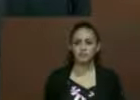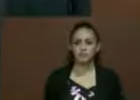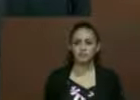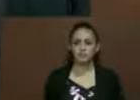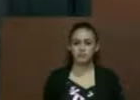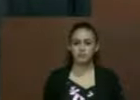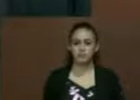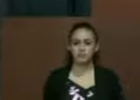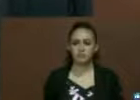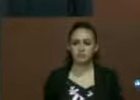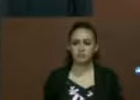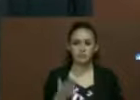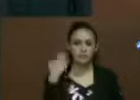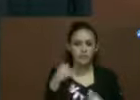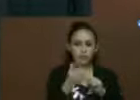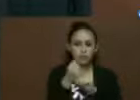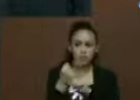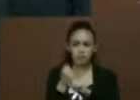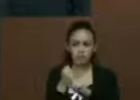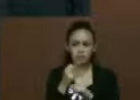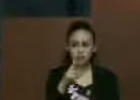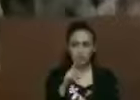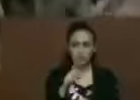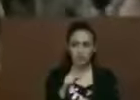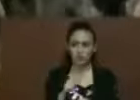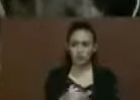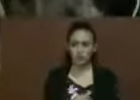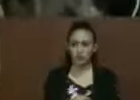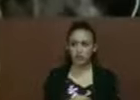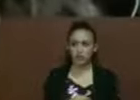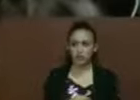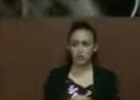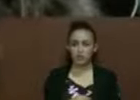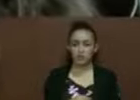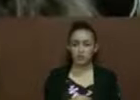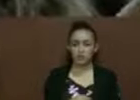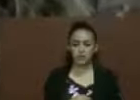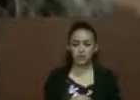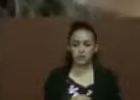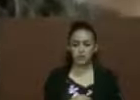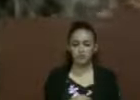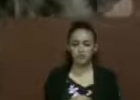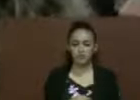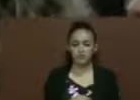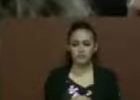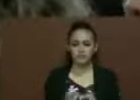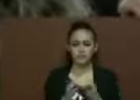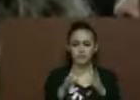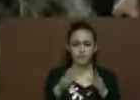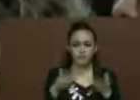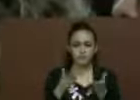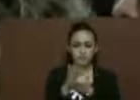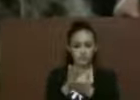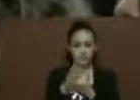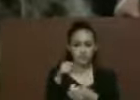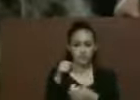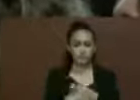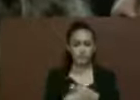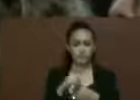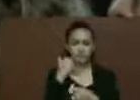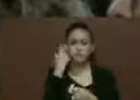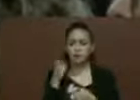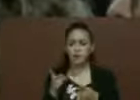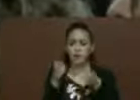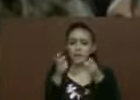Salud. Pues no fue retenido en ningún momento y no tuvo nada que ver con el caso de el intento de asalto